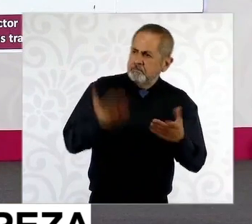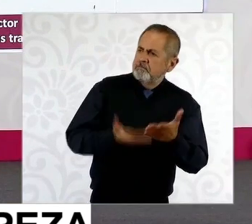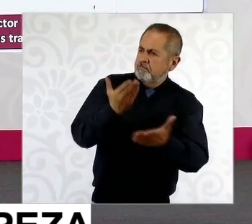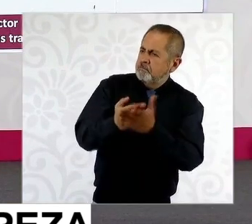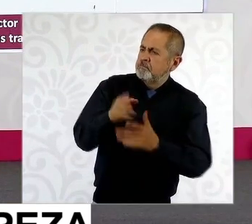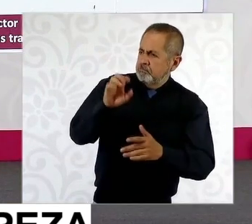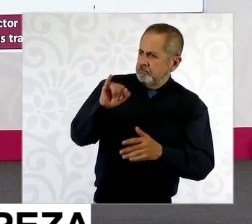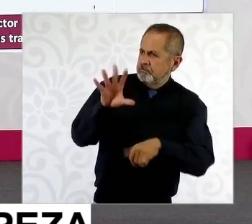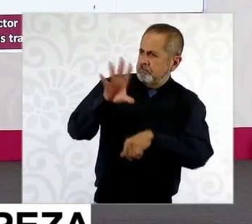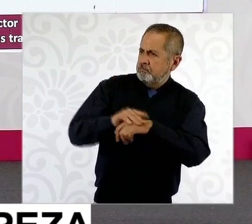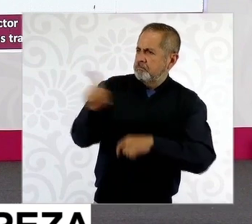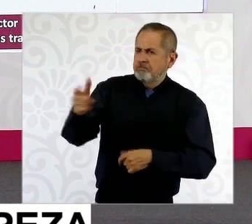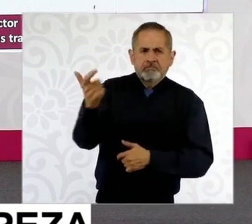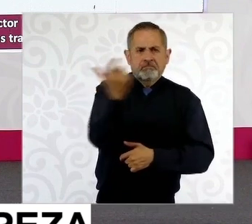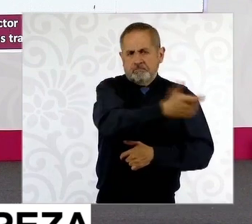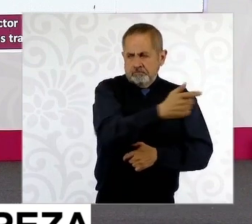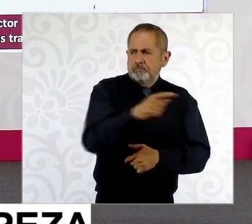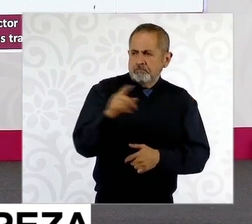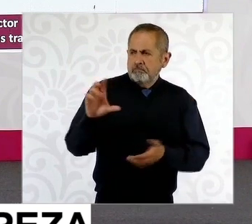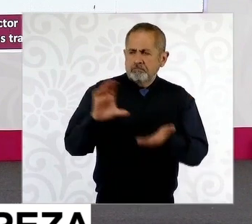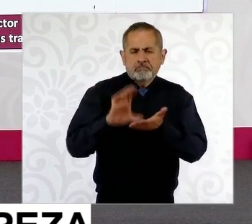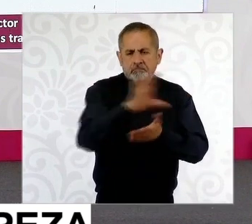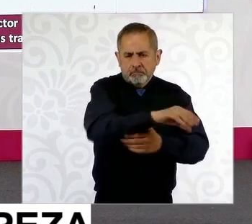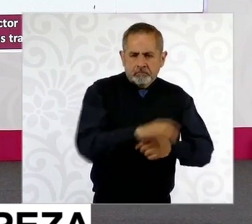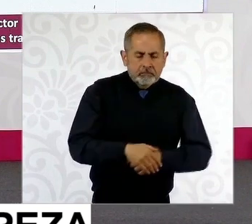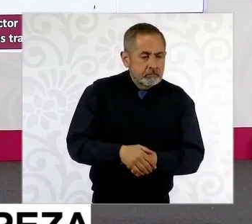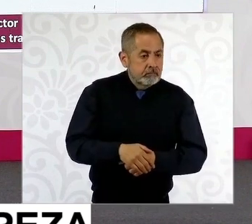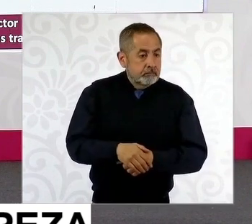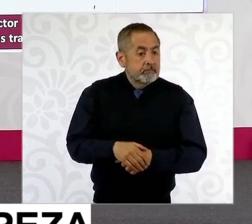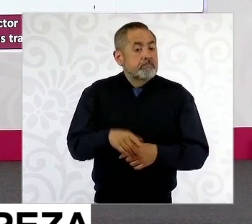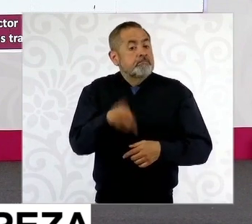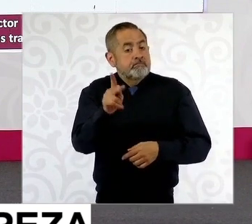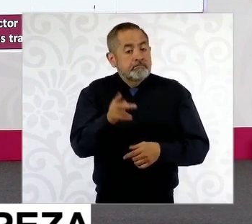Estos proyectos no pasaban por ningún proceso de evaluación,